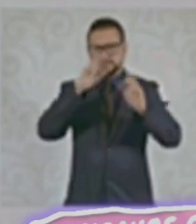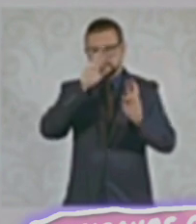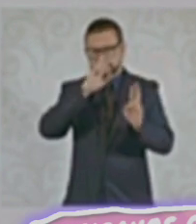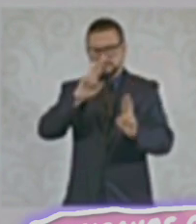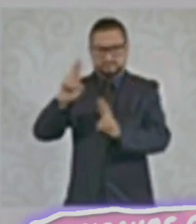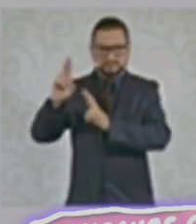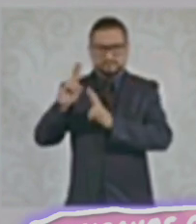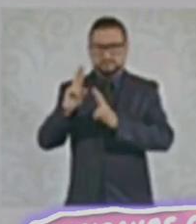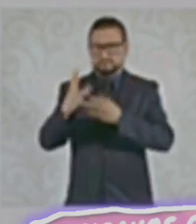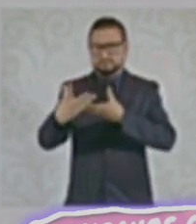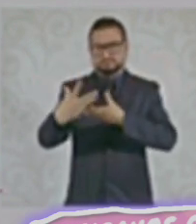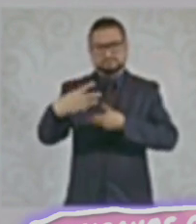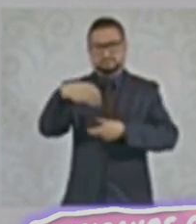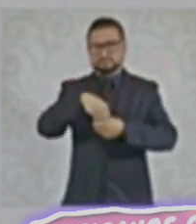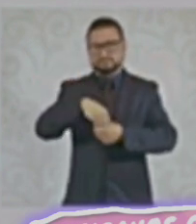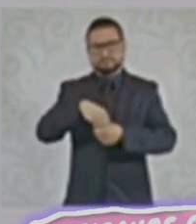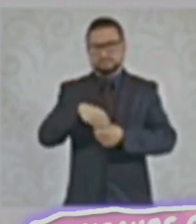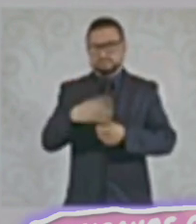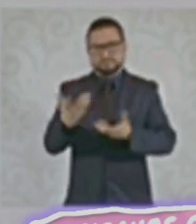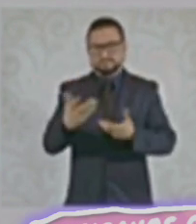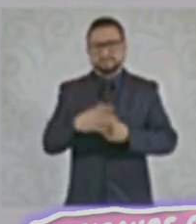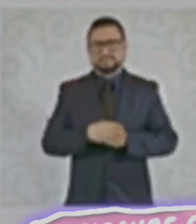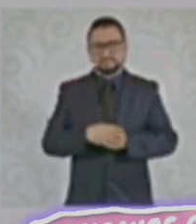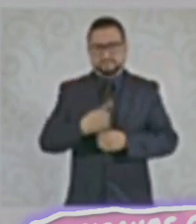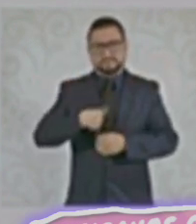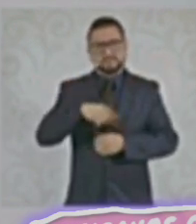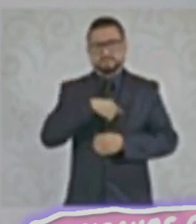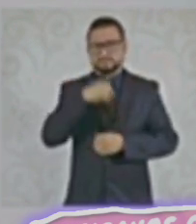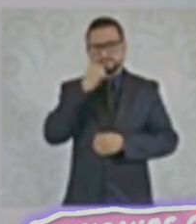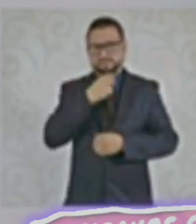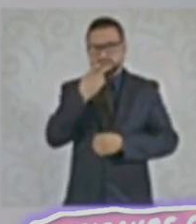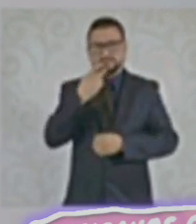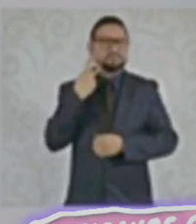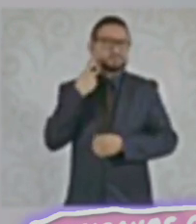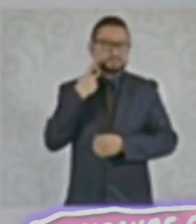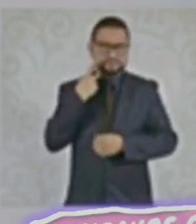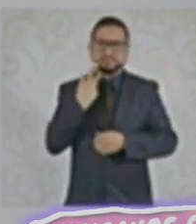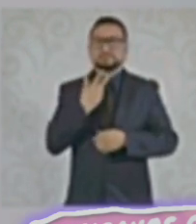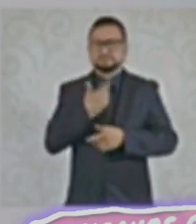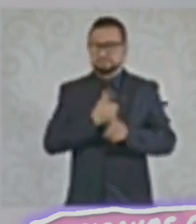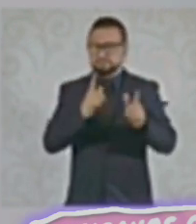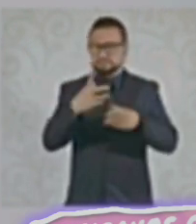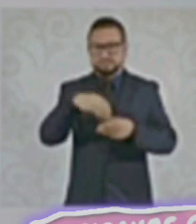e inclusión. Esa es nuestra política.